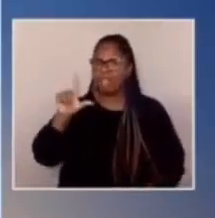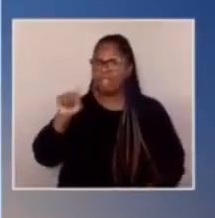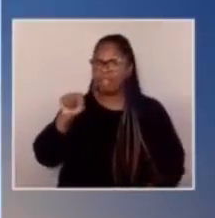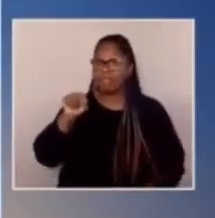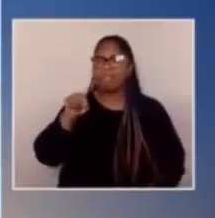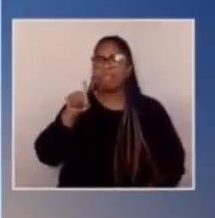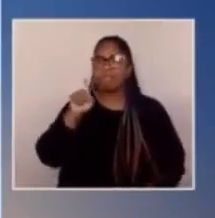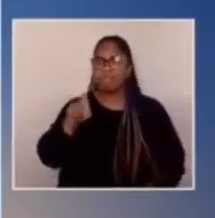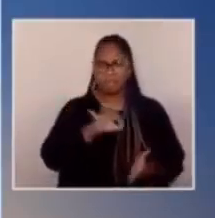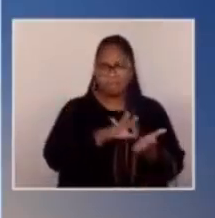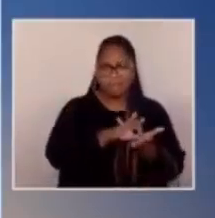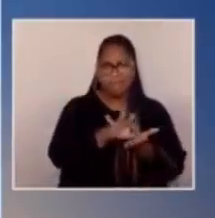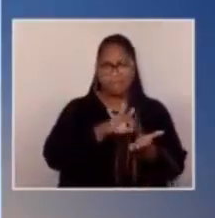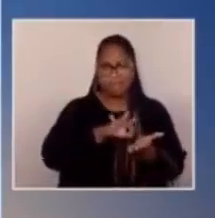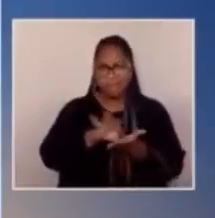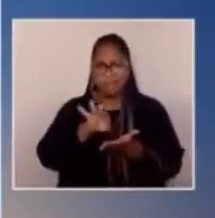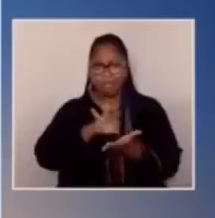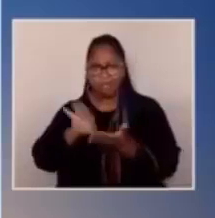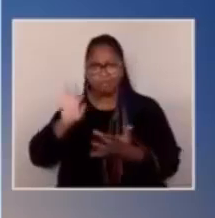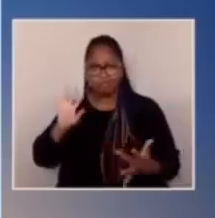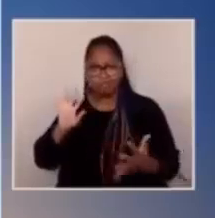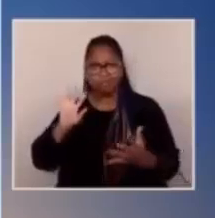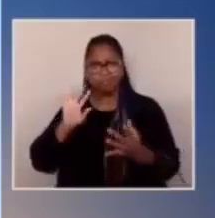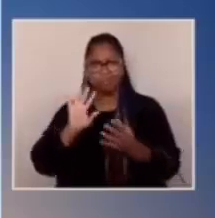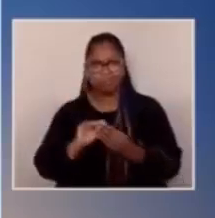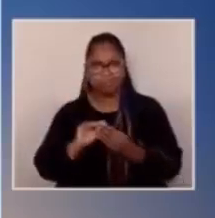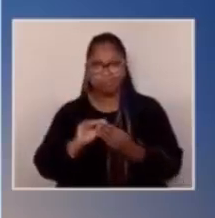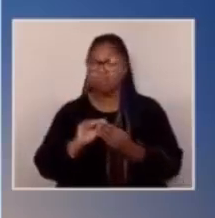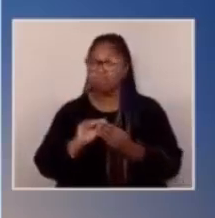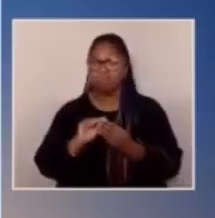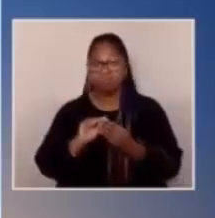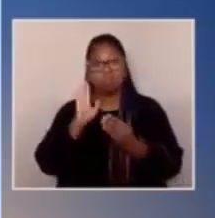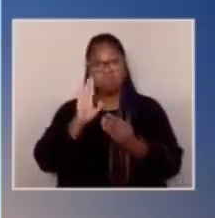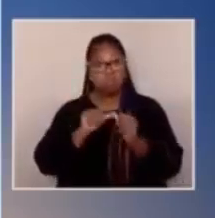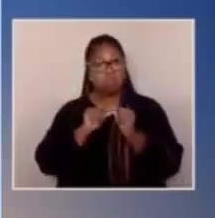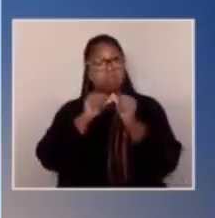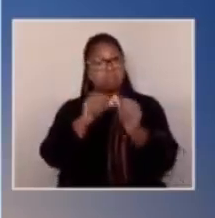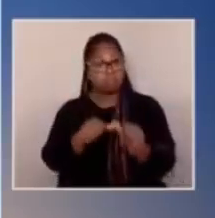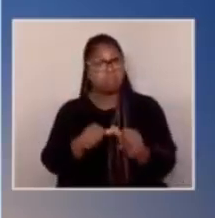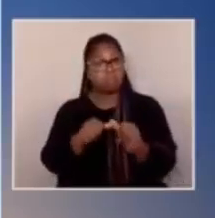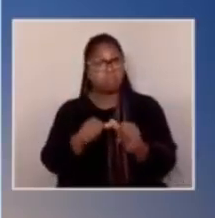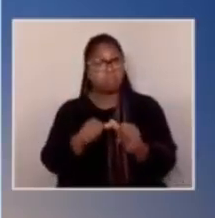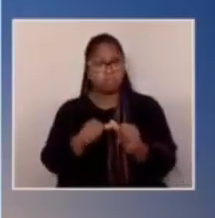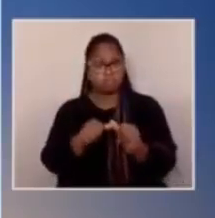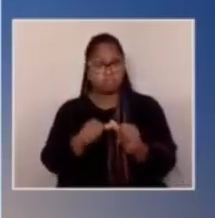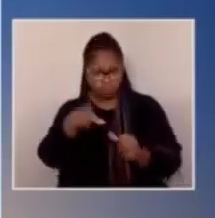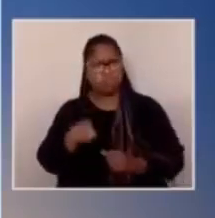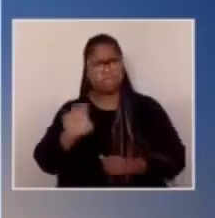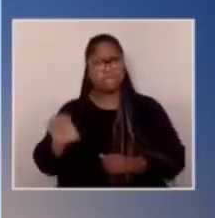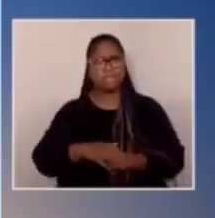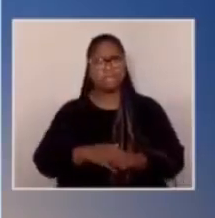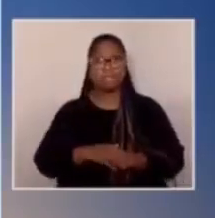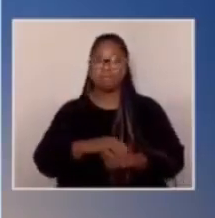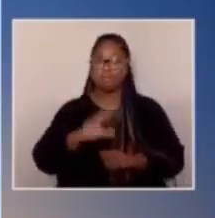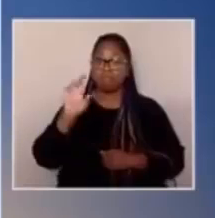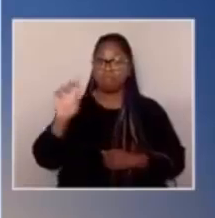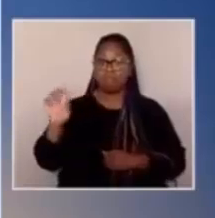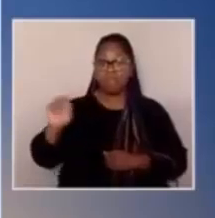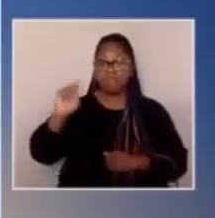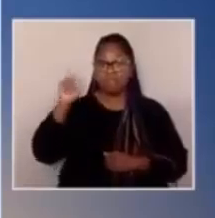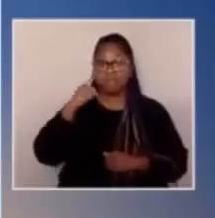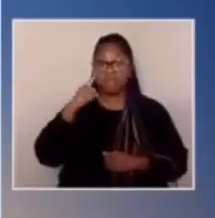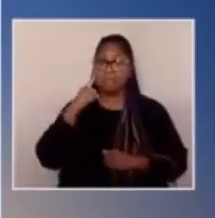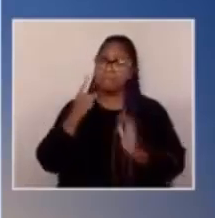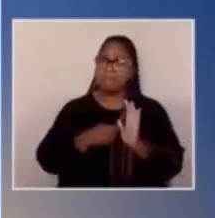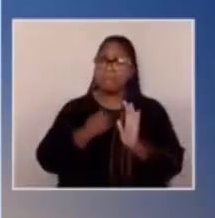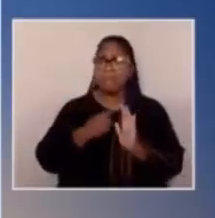Joe Biden iba a estar en contra de AMLO. No obstante, estas fueron las palabras de Joe Biden, y con el primer presidente con el cual se